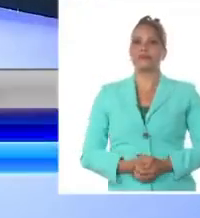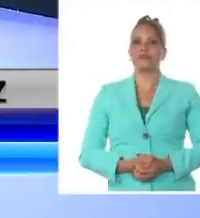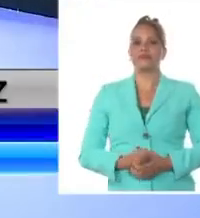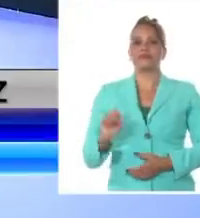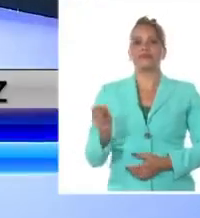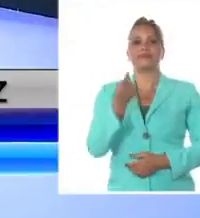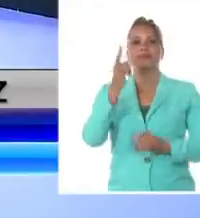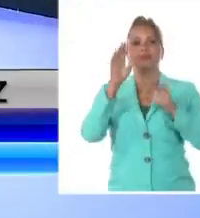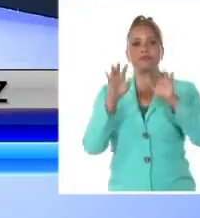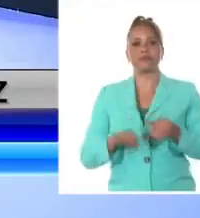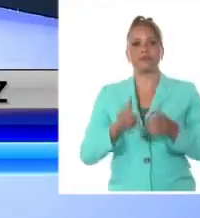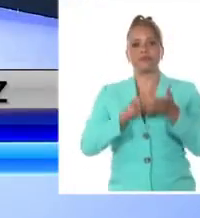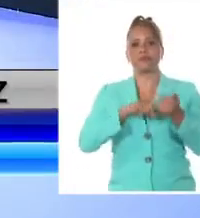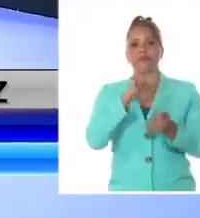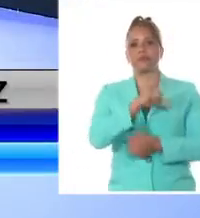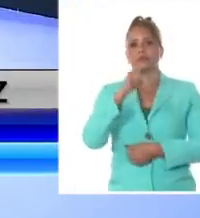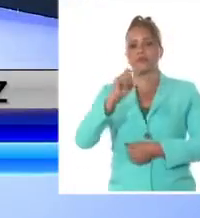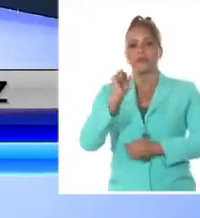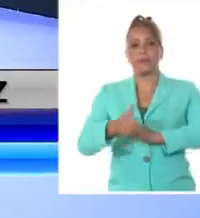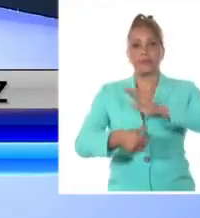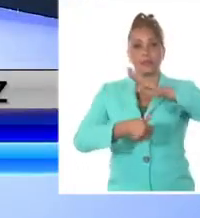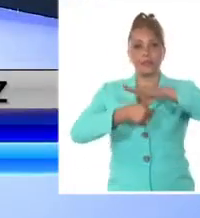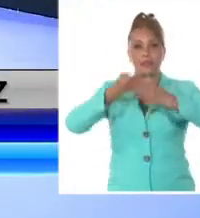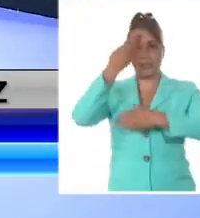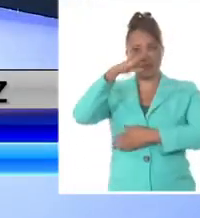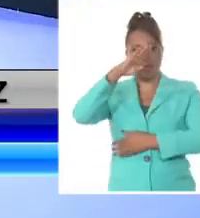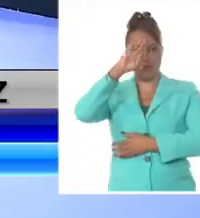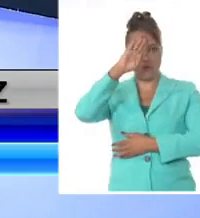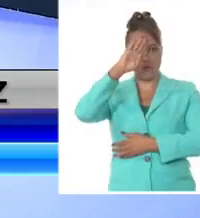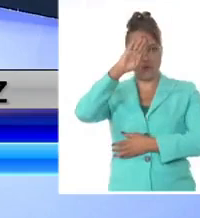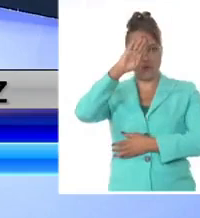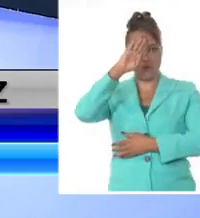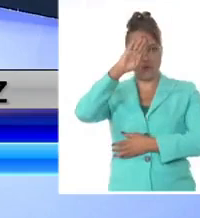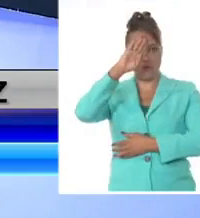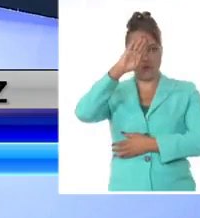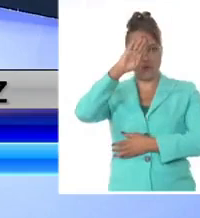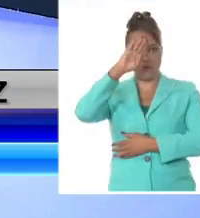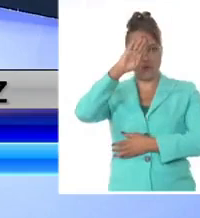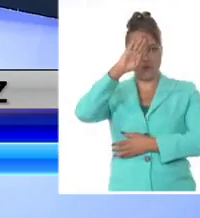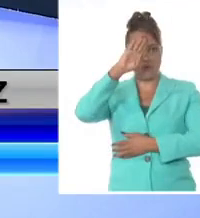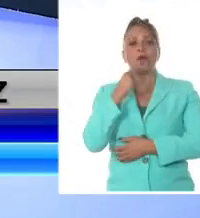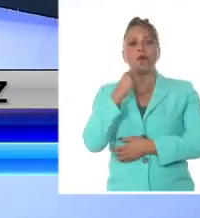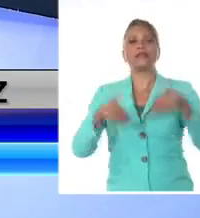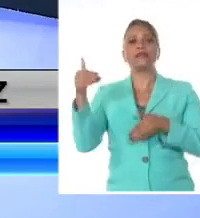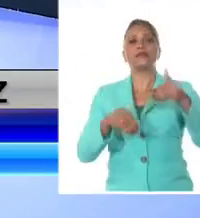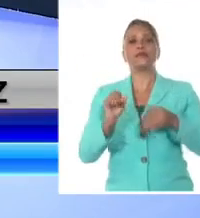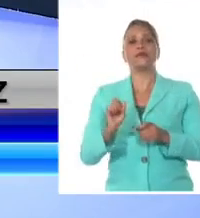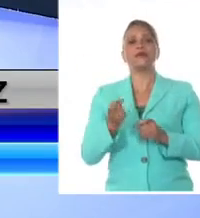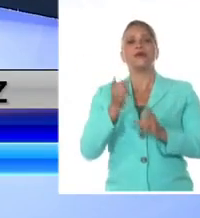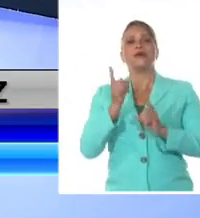El primer secretario del Comité Central del Partido y presidente de la República, Miguel Díaz Canel Bermúdez, encabezó en Santispíritus un interés.